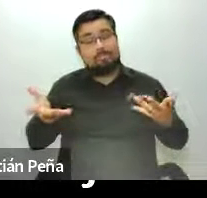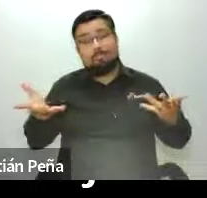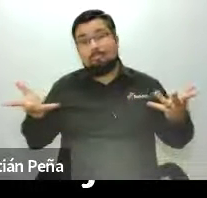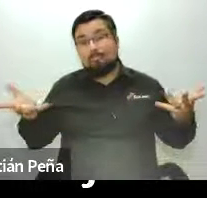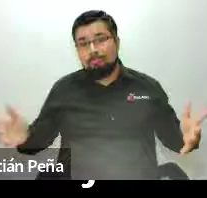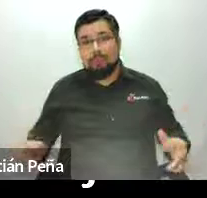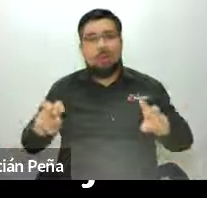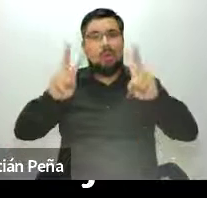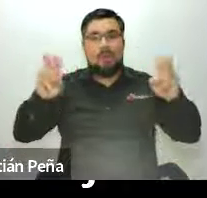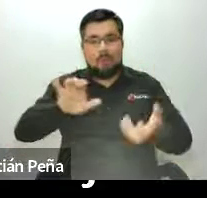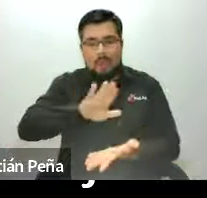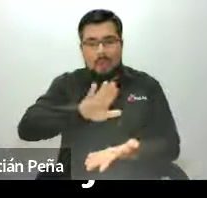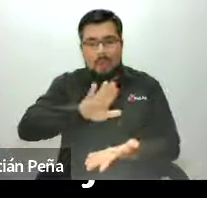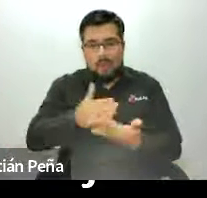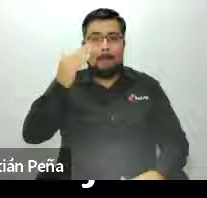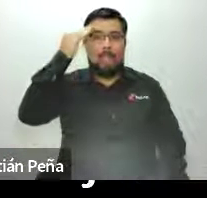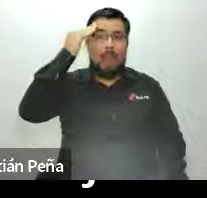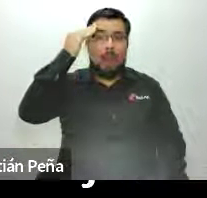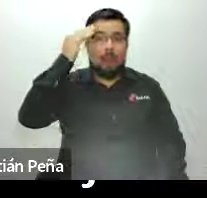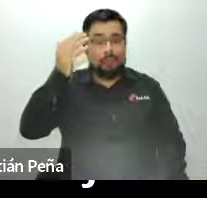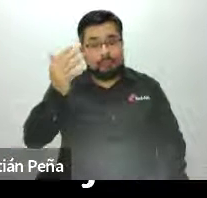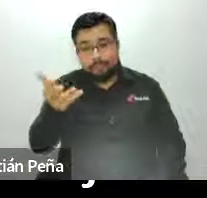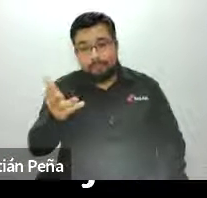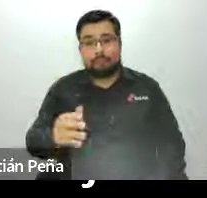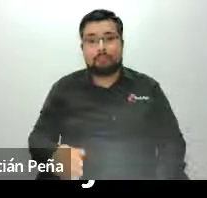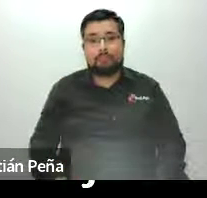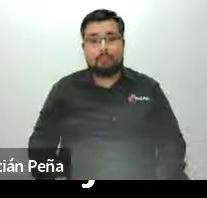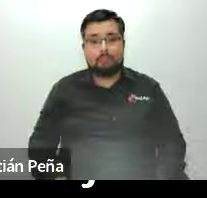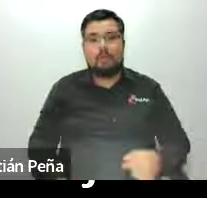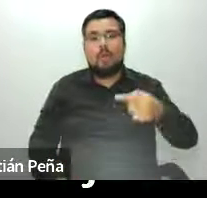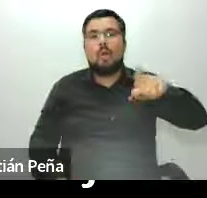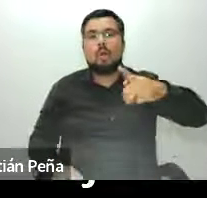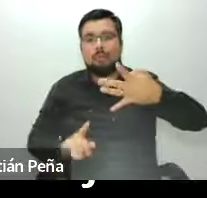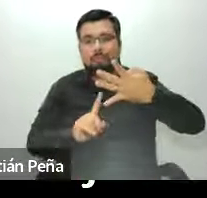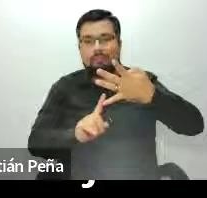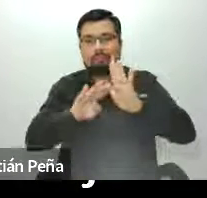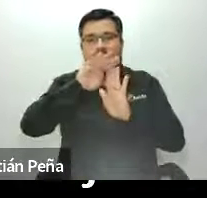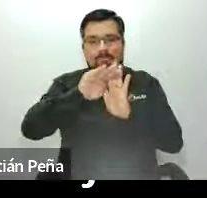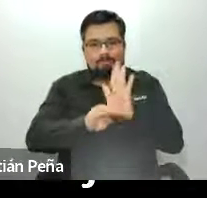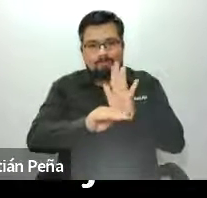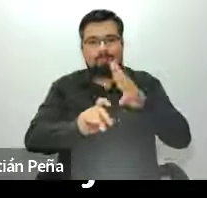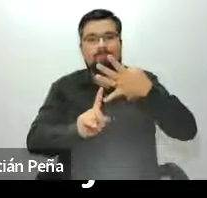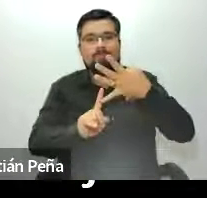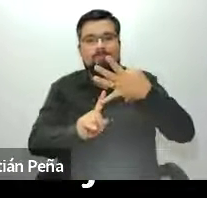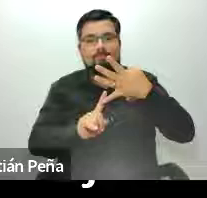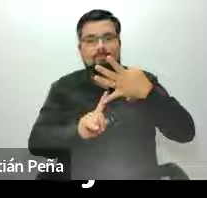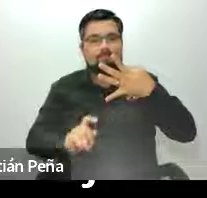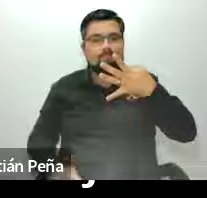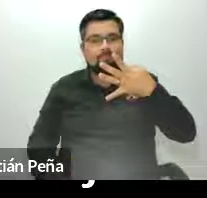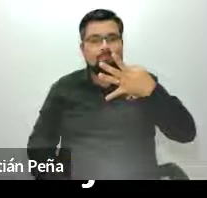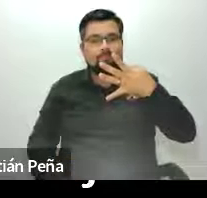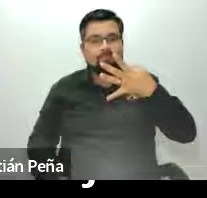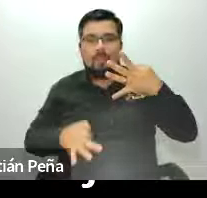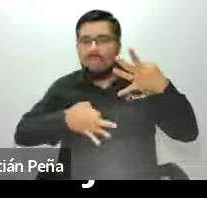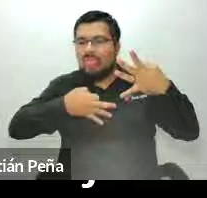de la salud mental incluso, ¿no? Otro criterio hablaba o planteaba y plantea